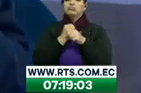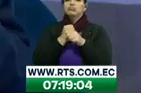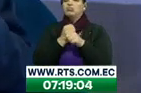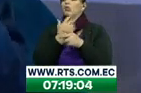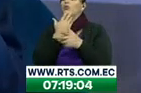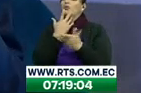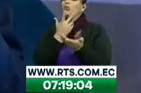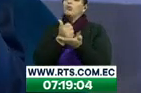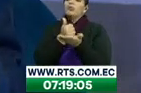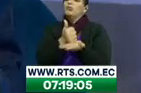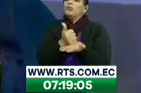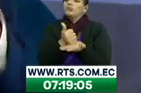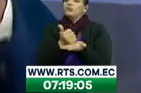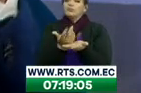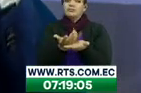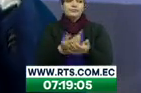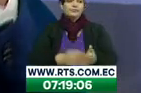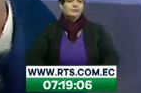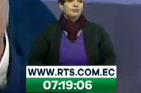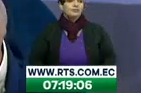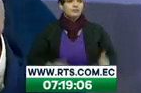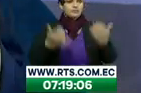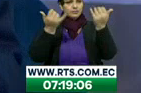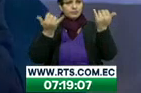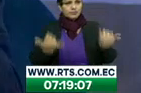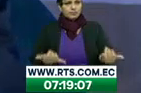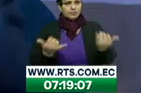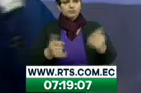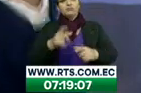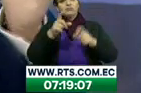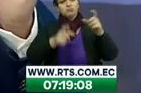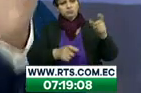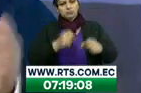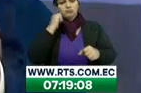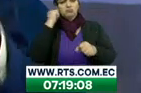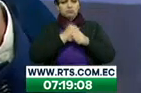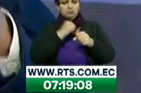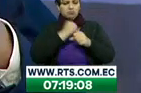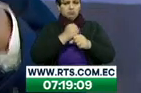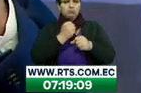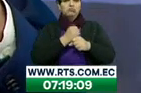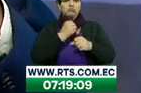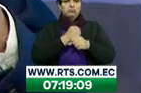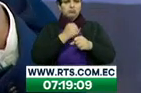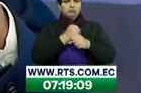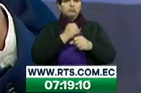tienen estabilidad, pues hay que mantenerlos. Dicho esto, hay que